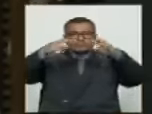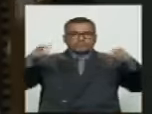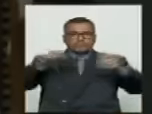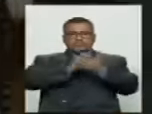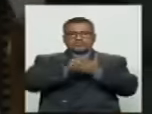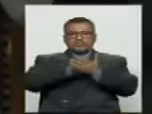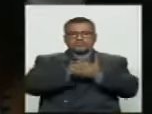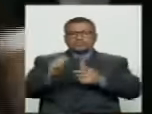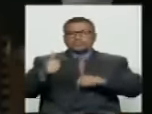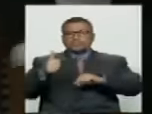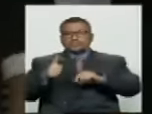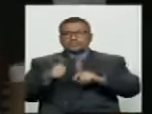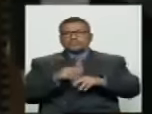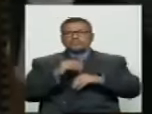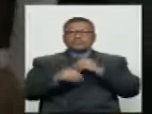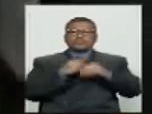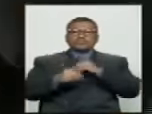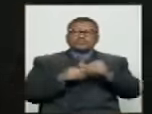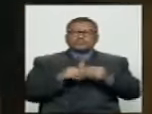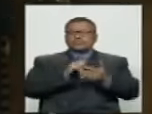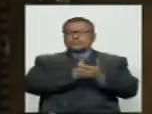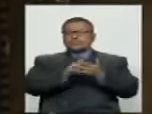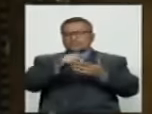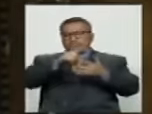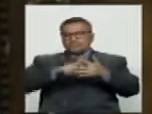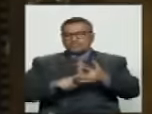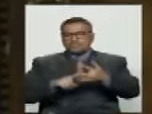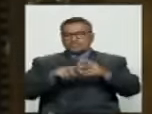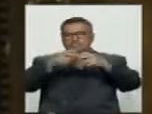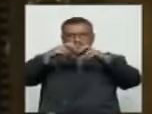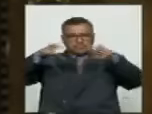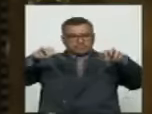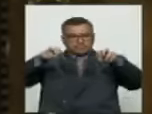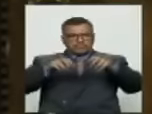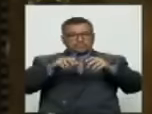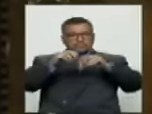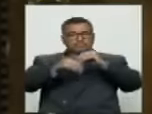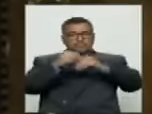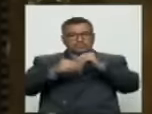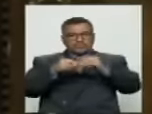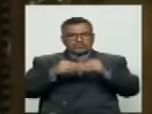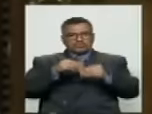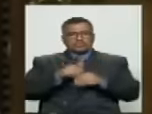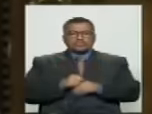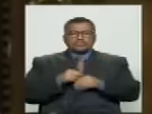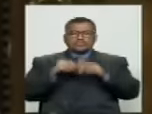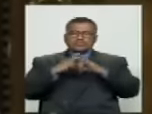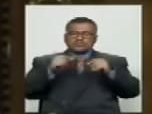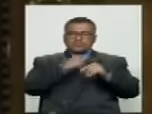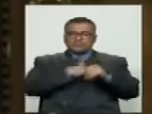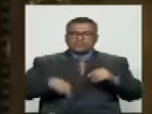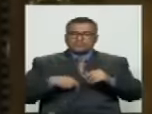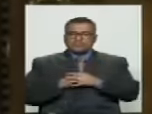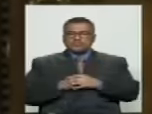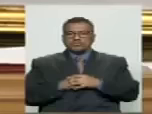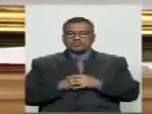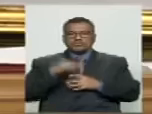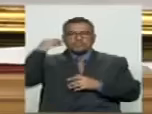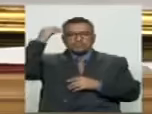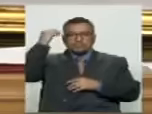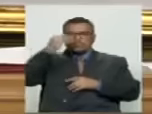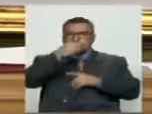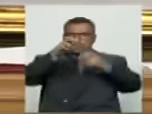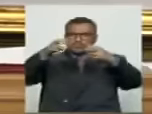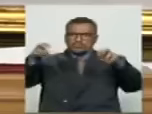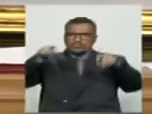del artículo 10, quedando redactado en los siguientes términos. Epígrafe. Formas aplicables. Es todo, ciudadano presidente. En consideración